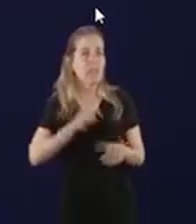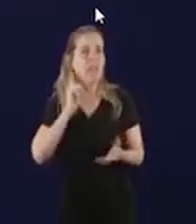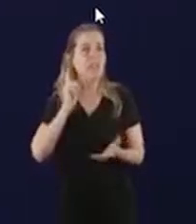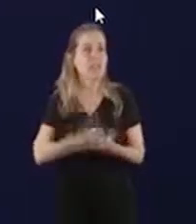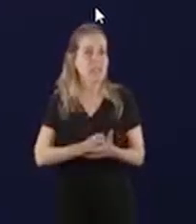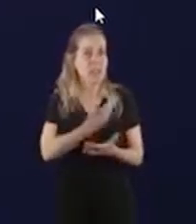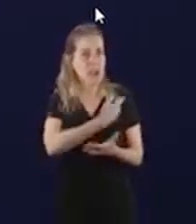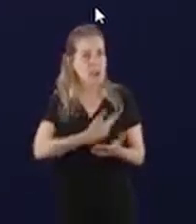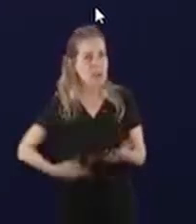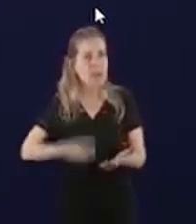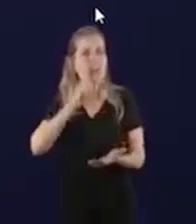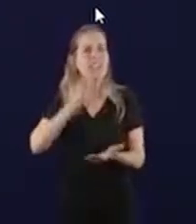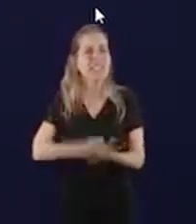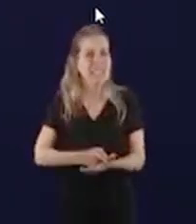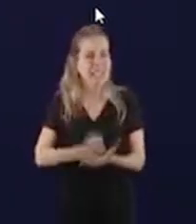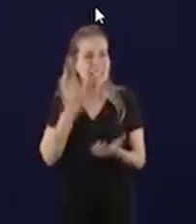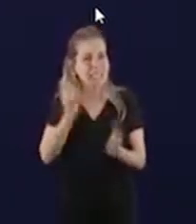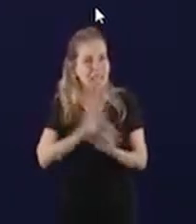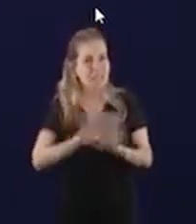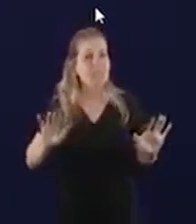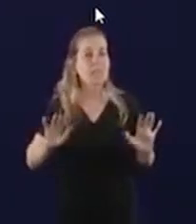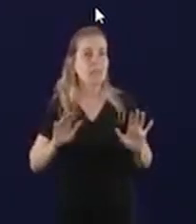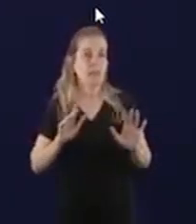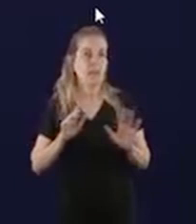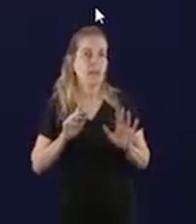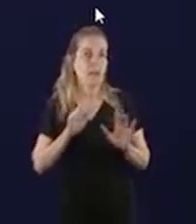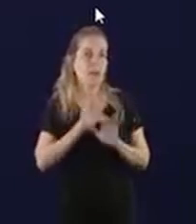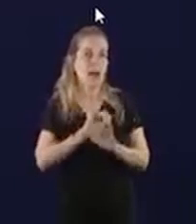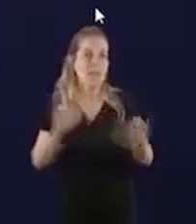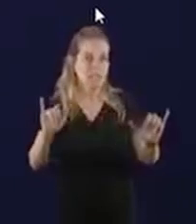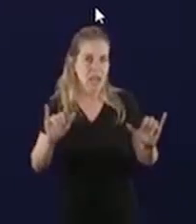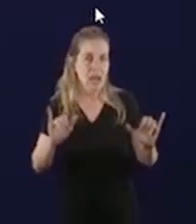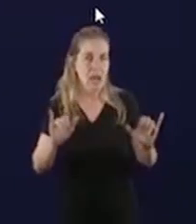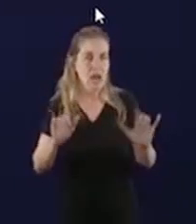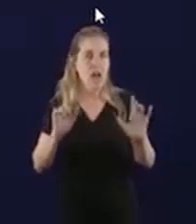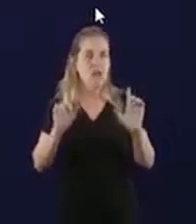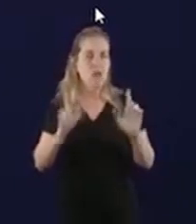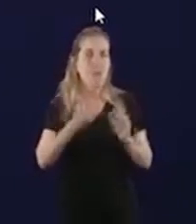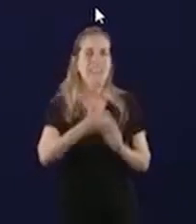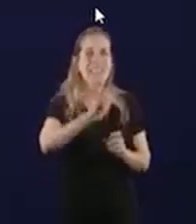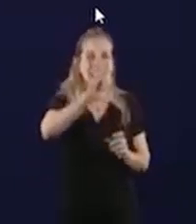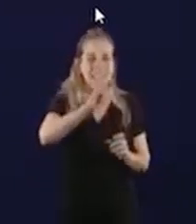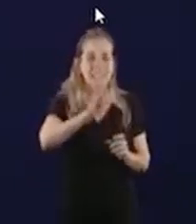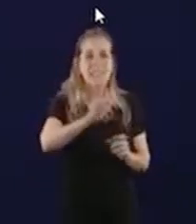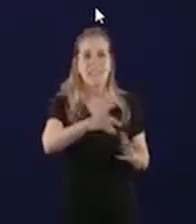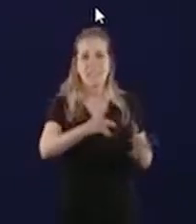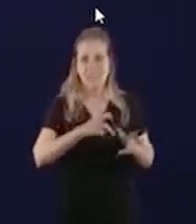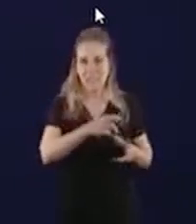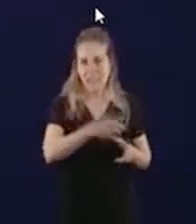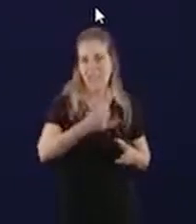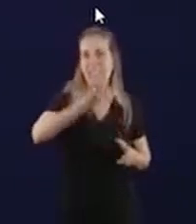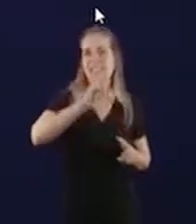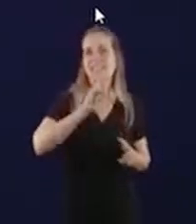tome alguna determinación final la vamos la vamos a estar comunicando lo de la tasa que llamada